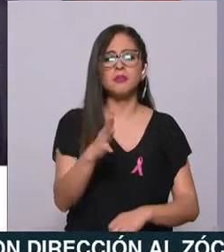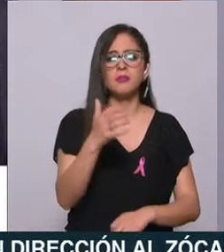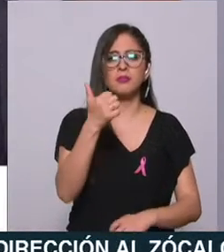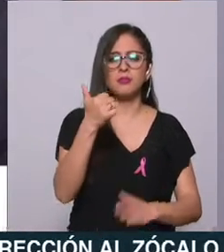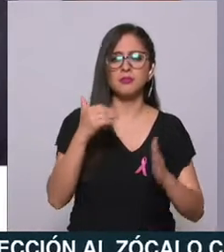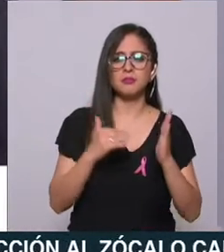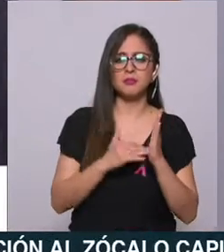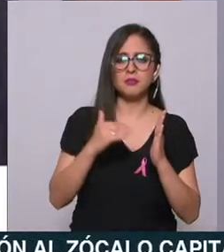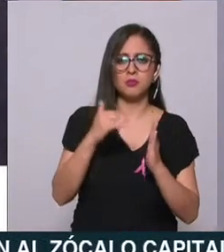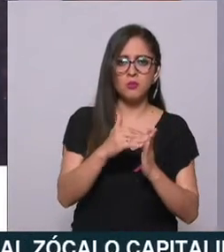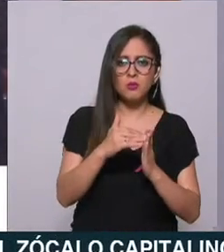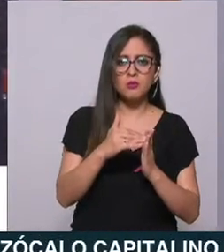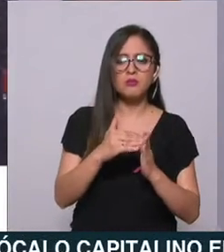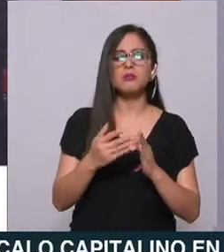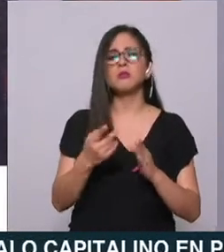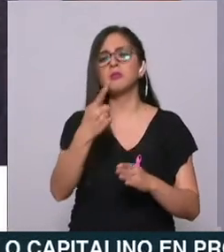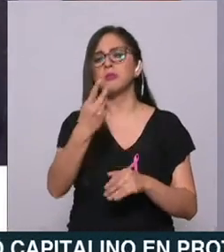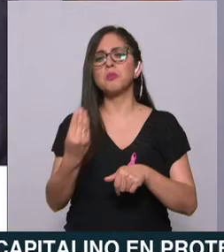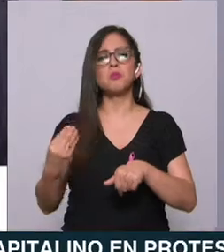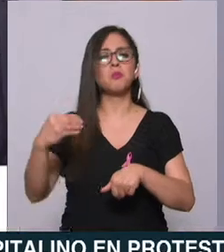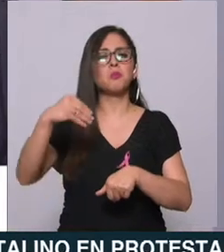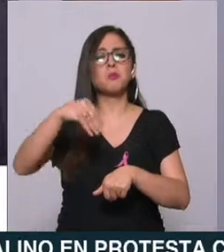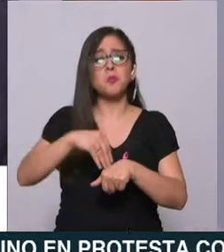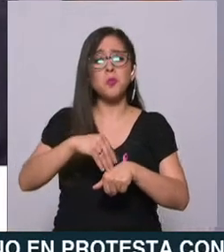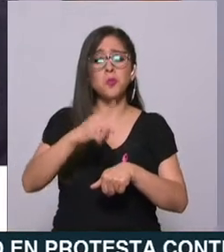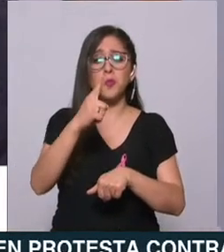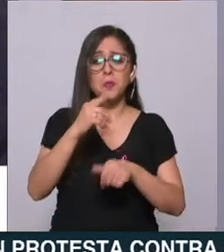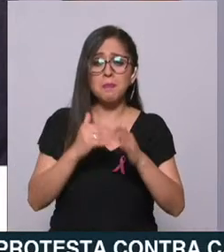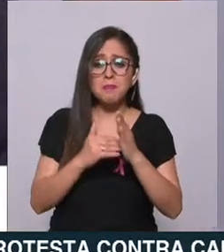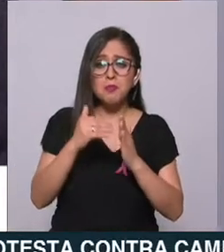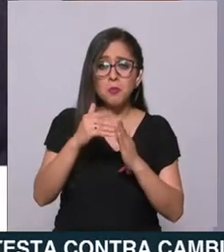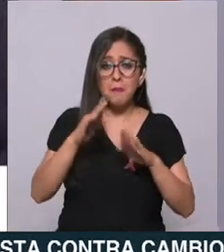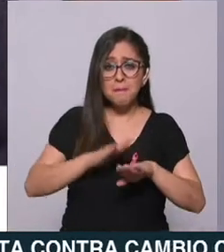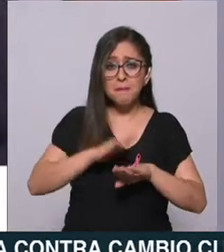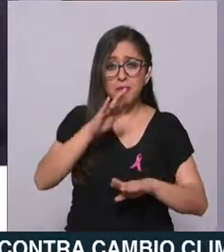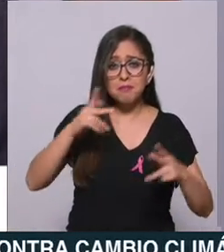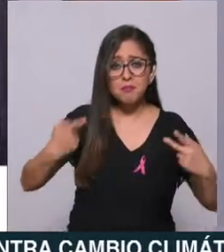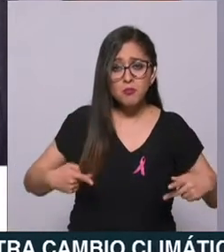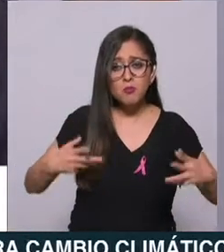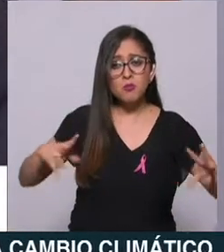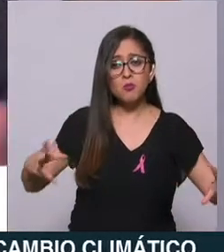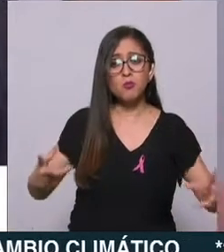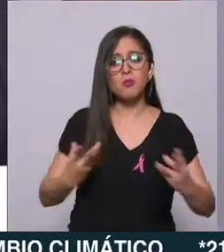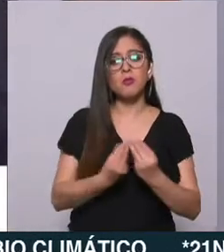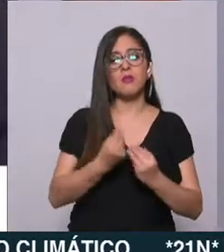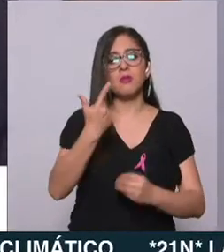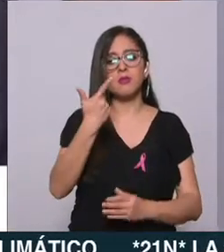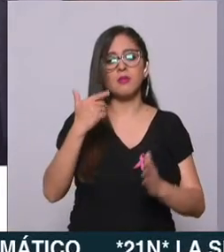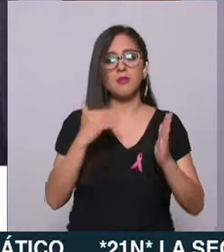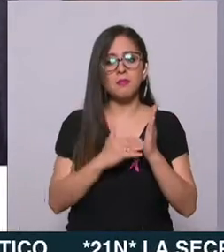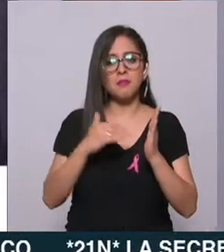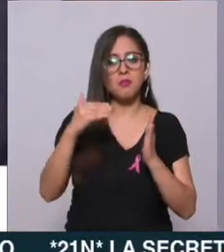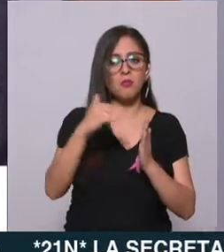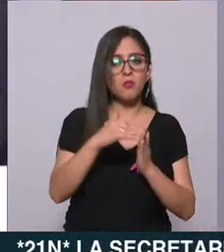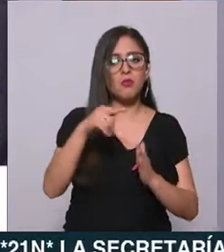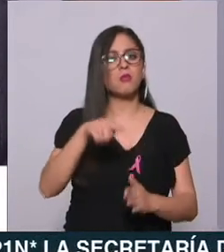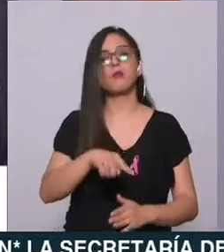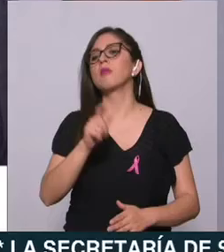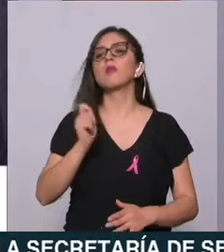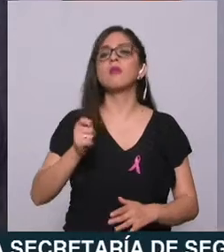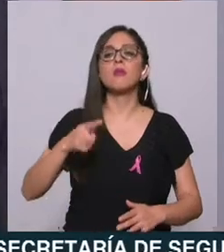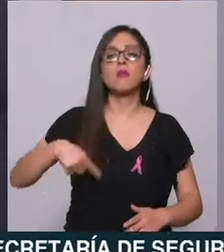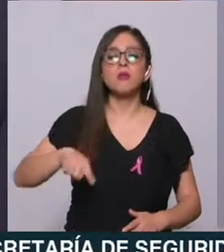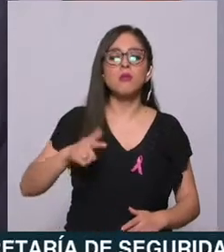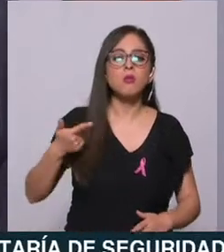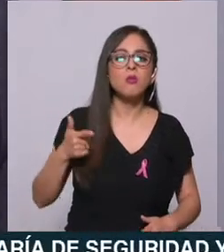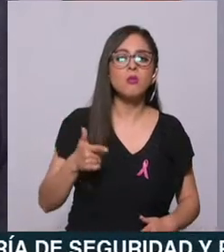6 millones, añádele ese otro millón, entonces rebasamos los 7 millones de guanajuatenses